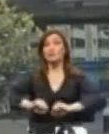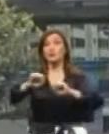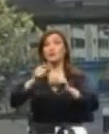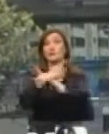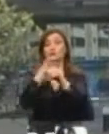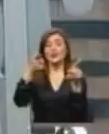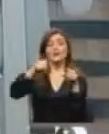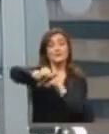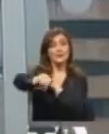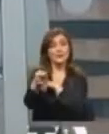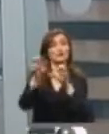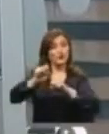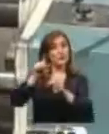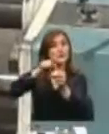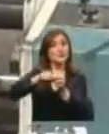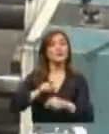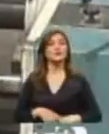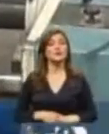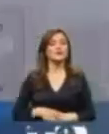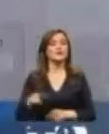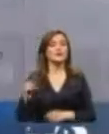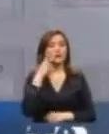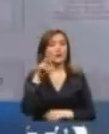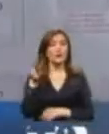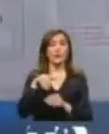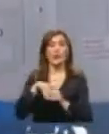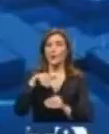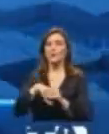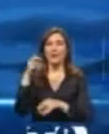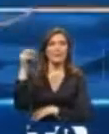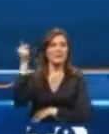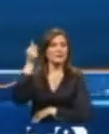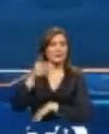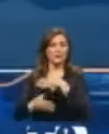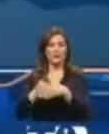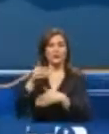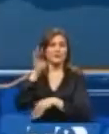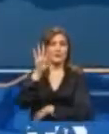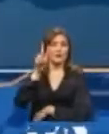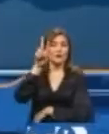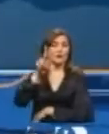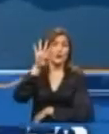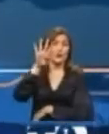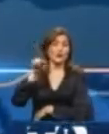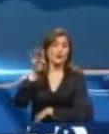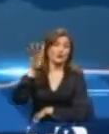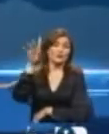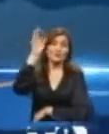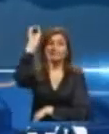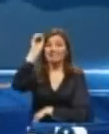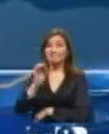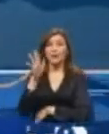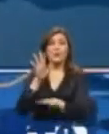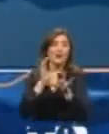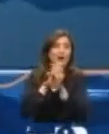El Consejo Nacional Electoral confirma el avance de la impresión de papeletas para la consulta popular. Este bordearía el 24,41%, es